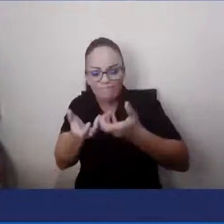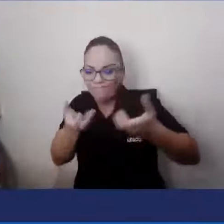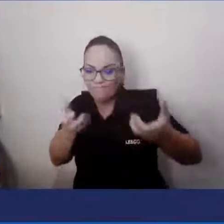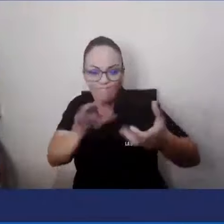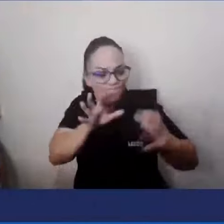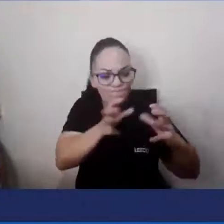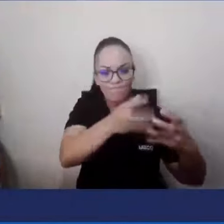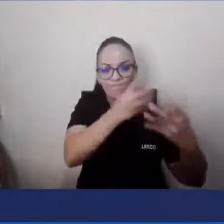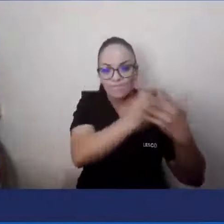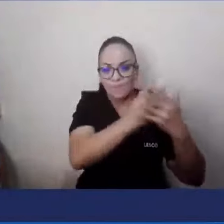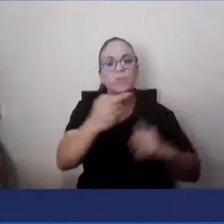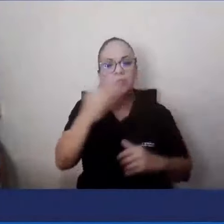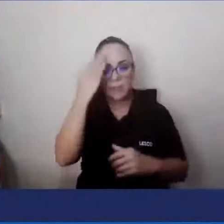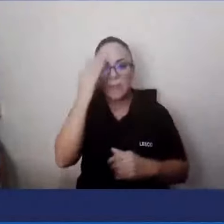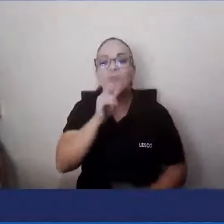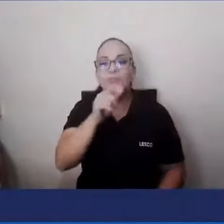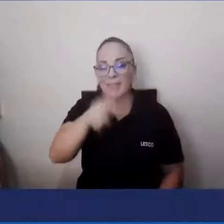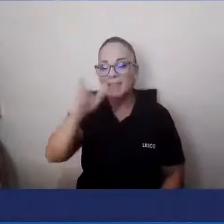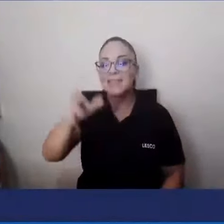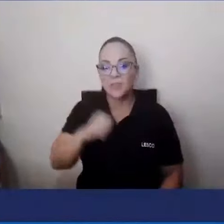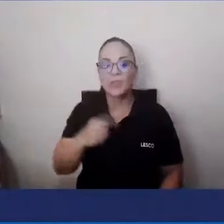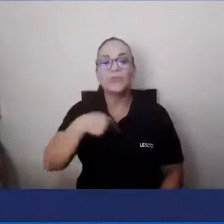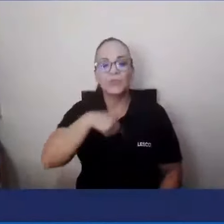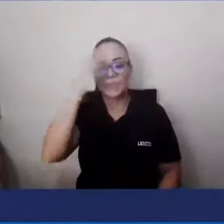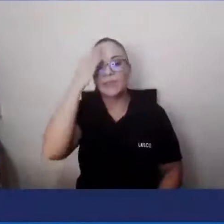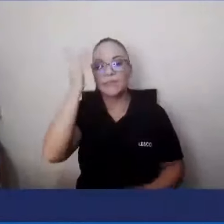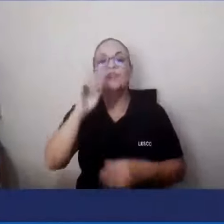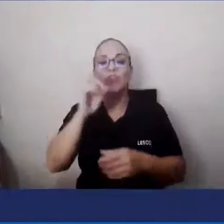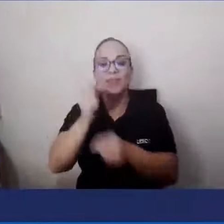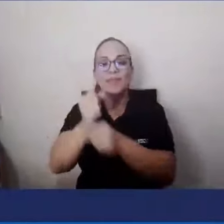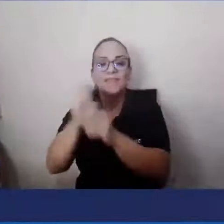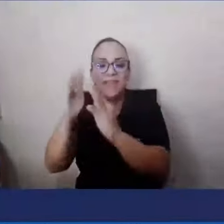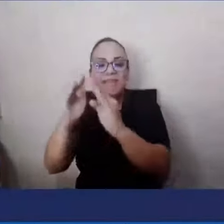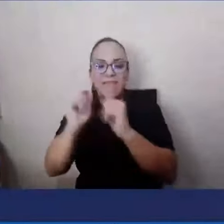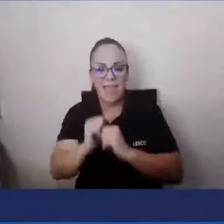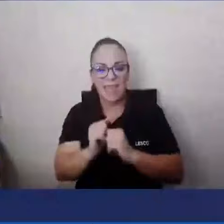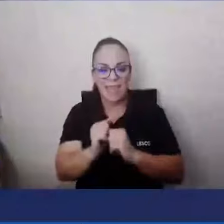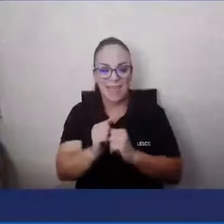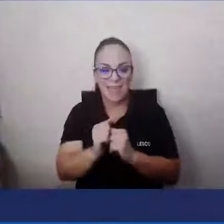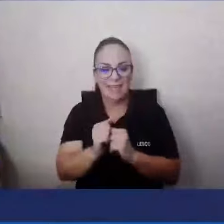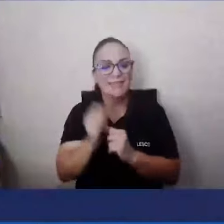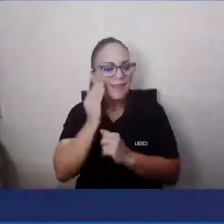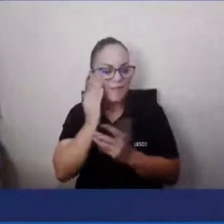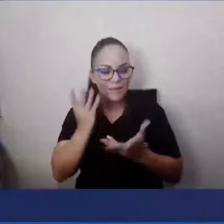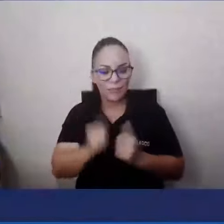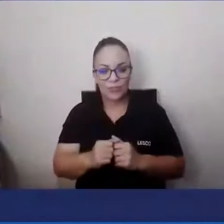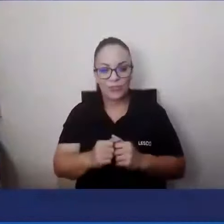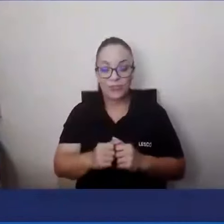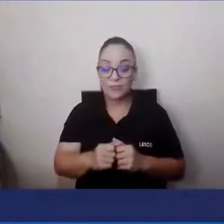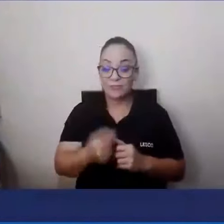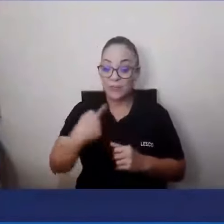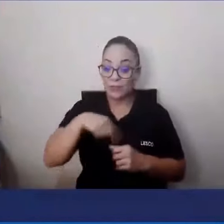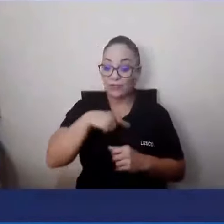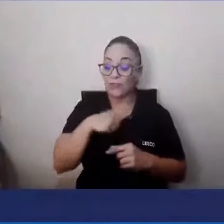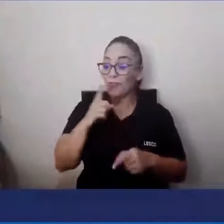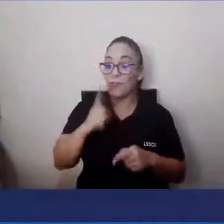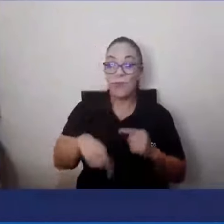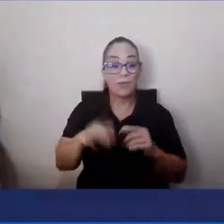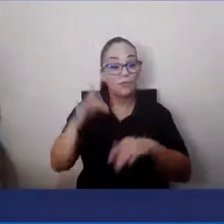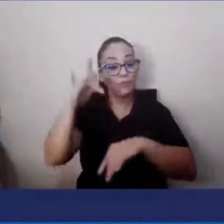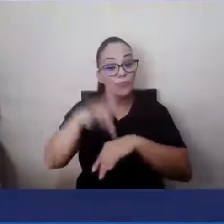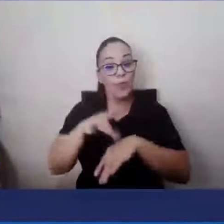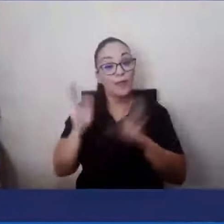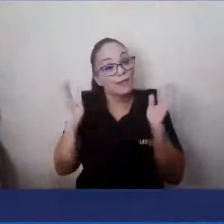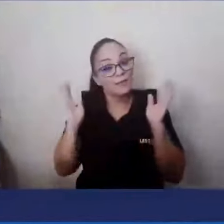la mayoría, dónde vive y dónde operan. Pero nosotros no podemos hacer nada. Nosotros,